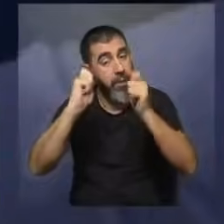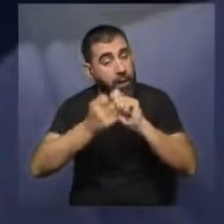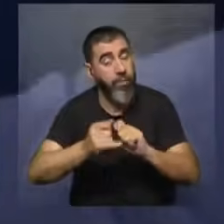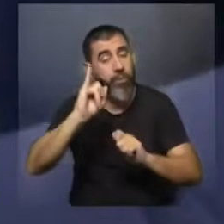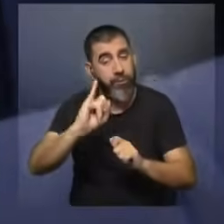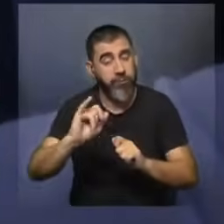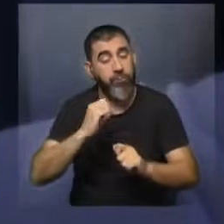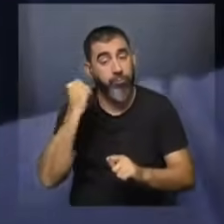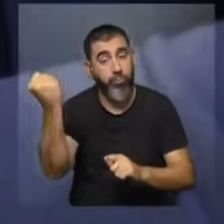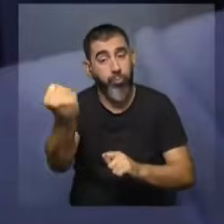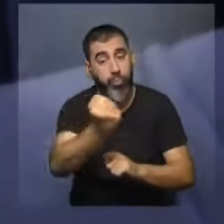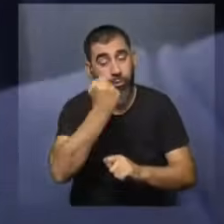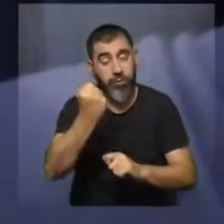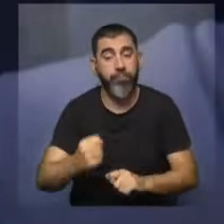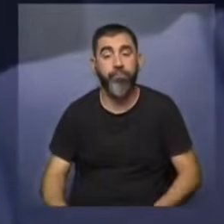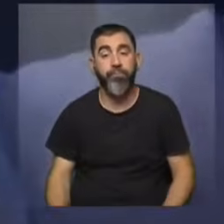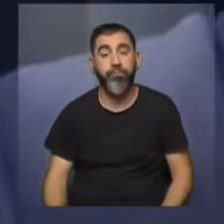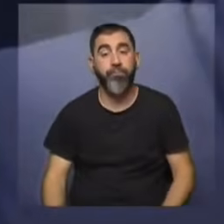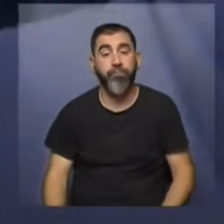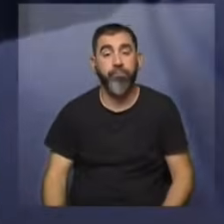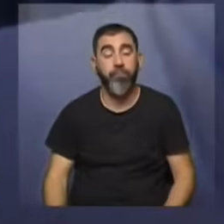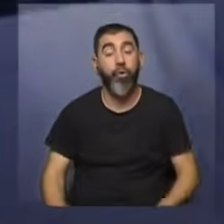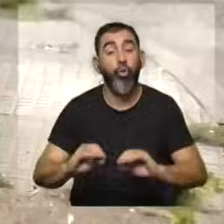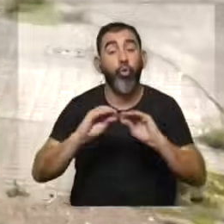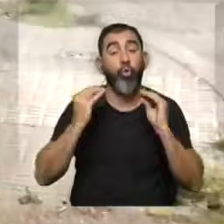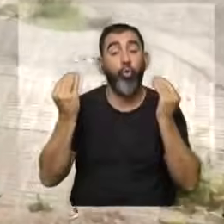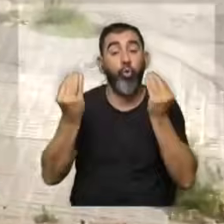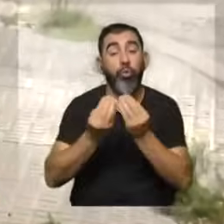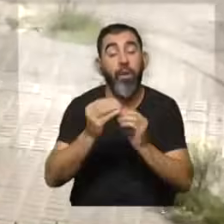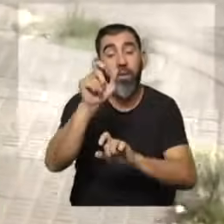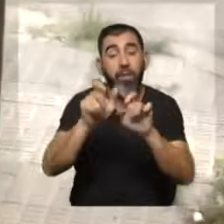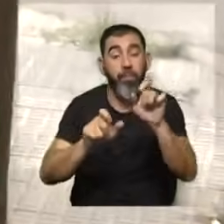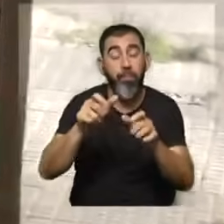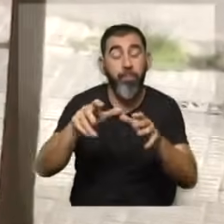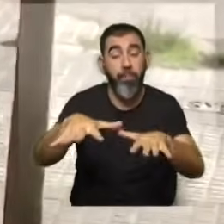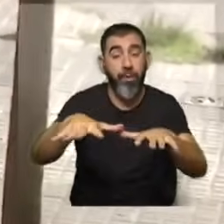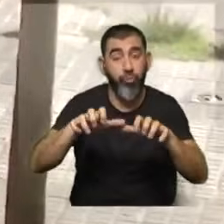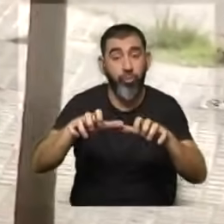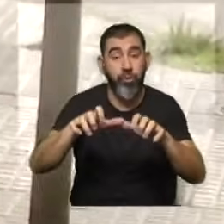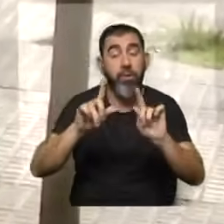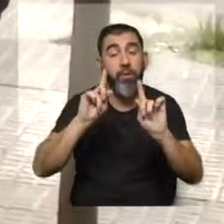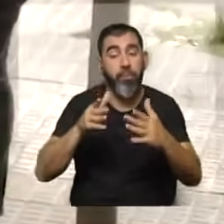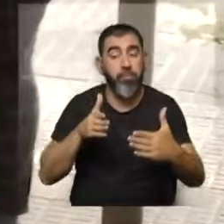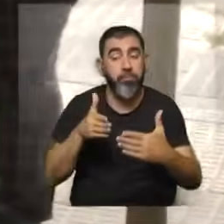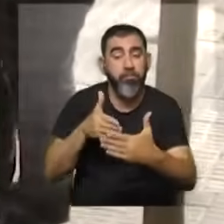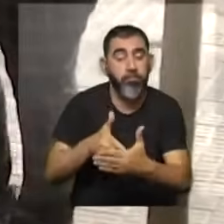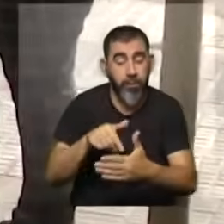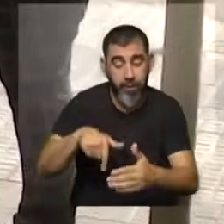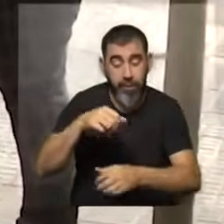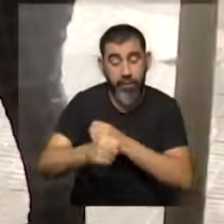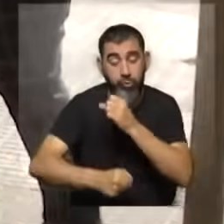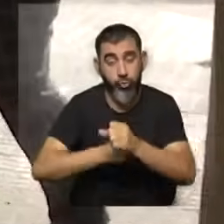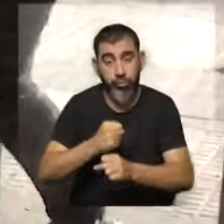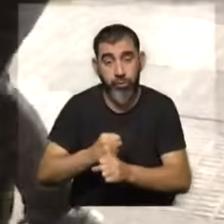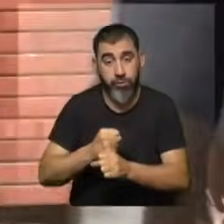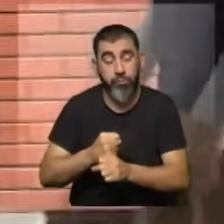estructural es importante y en cuanto a la a la cantidad de habitantes el estancamiento ya en estos años o